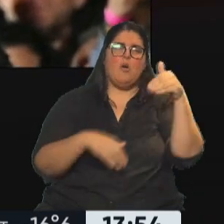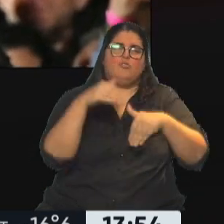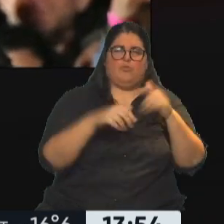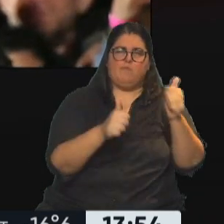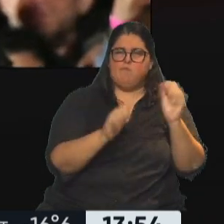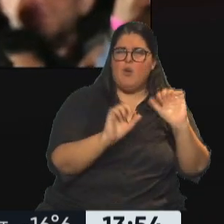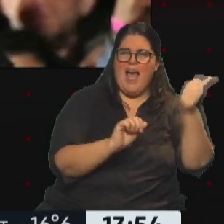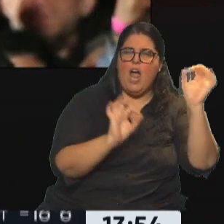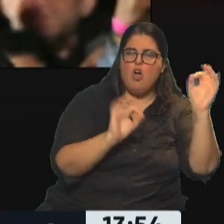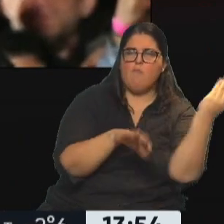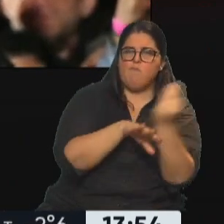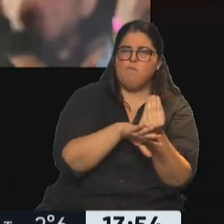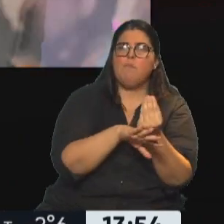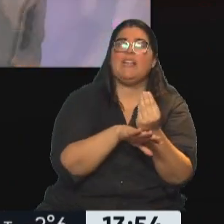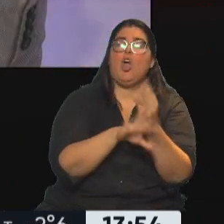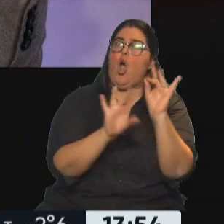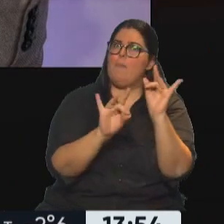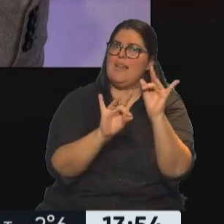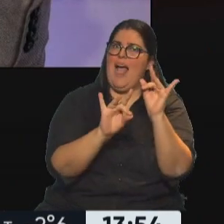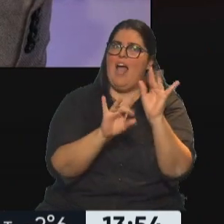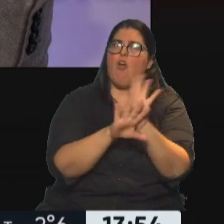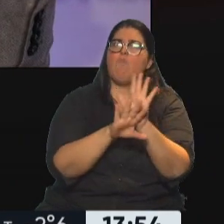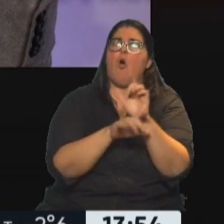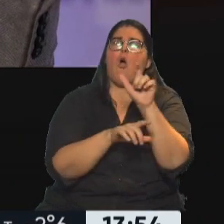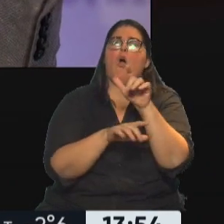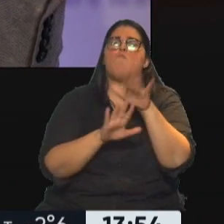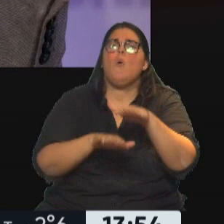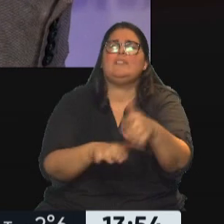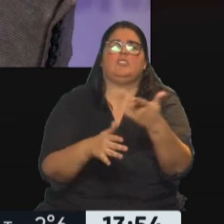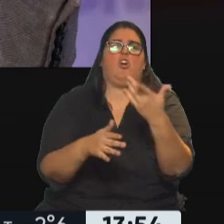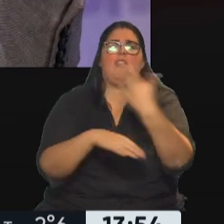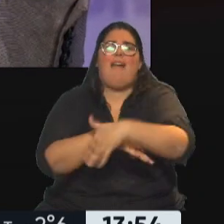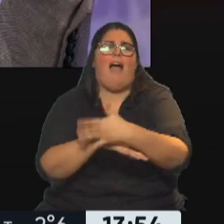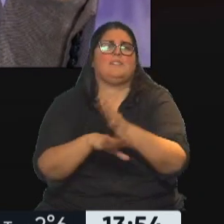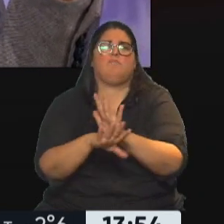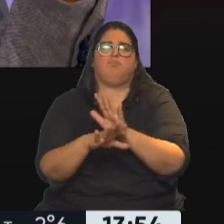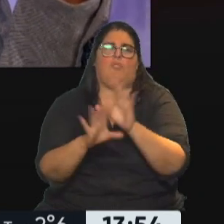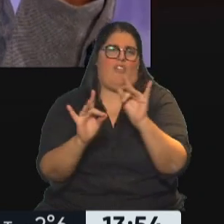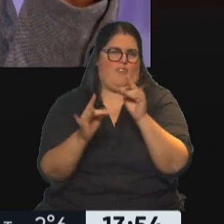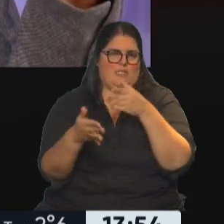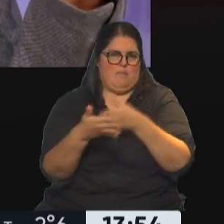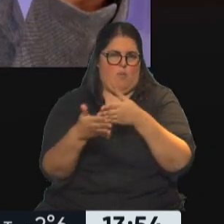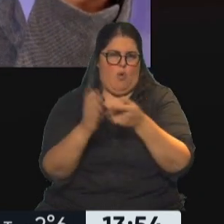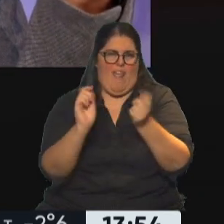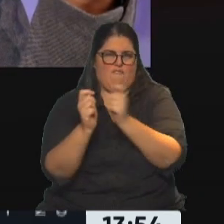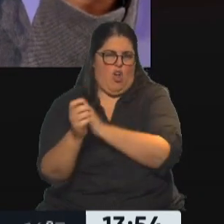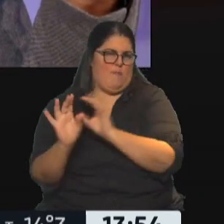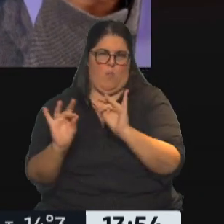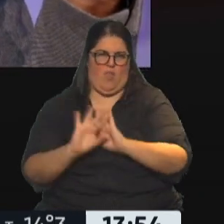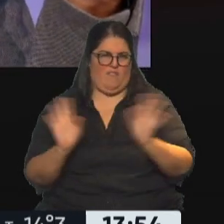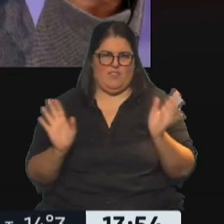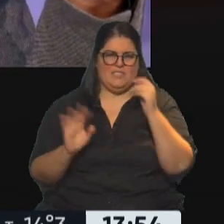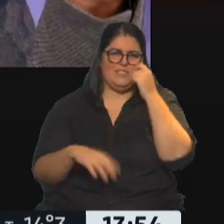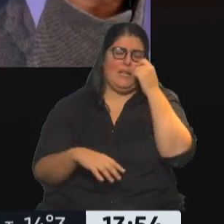a complicar o se le va a complicar la calle, ¿no? O sea, las movilizaciones en contra hacia su agenda de reformas. Ahora estamos viendo cómo